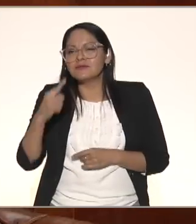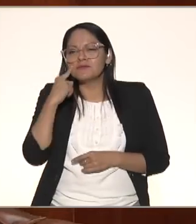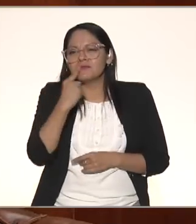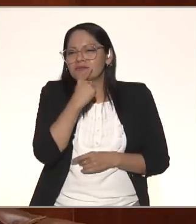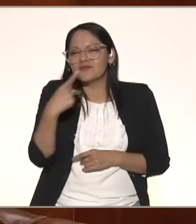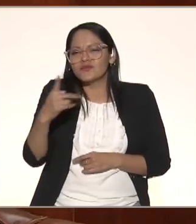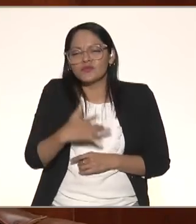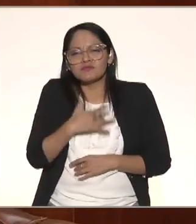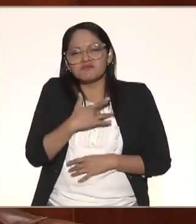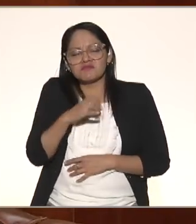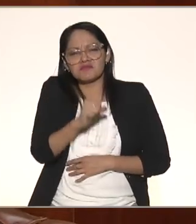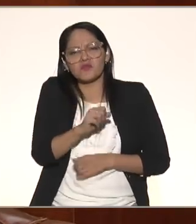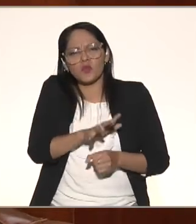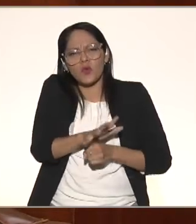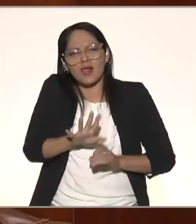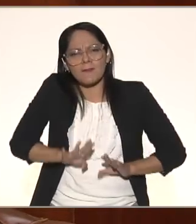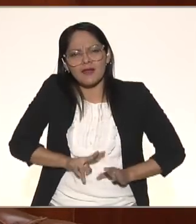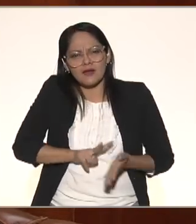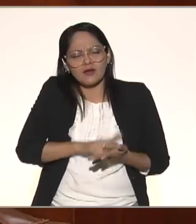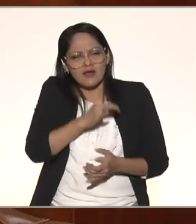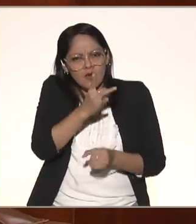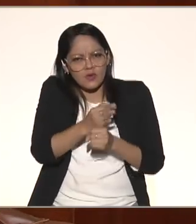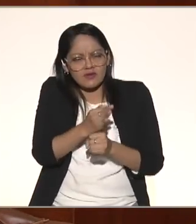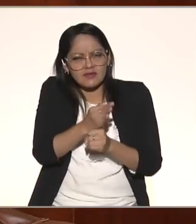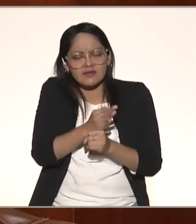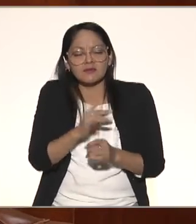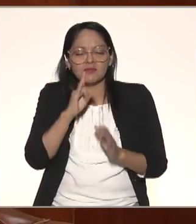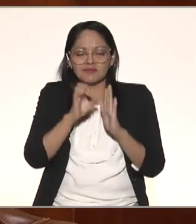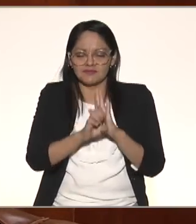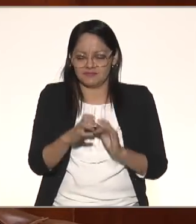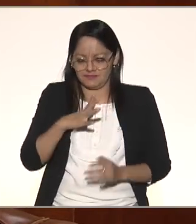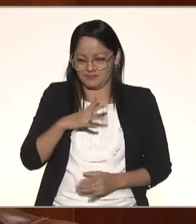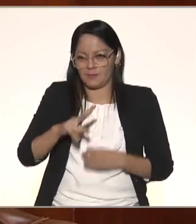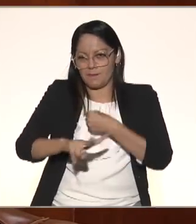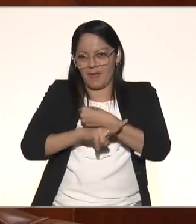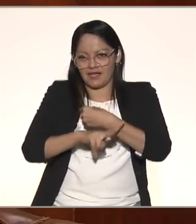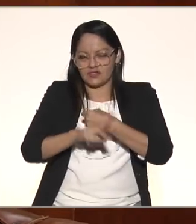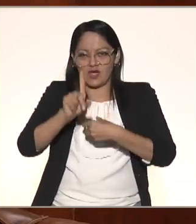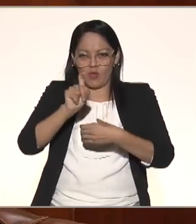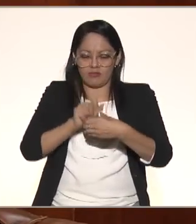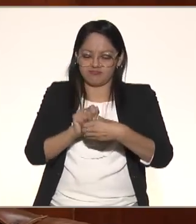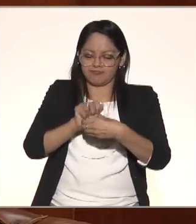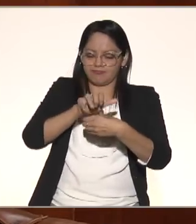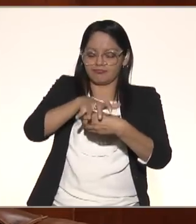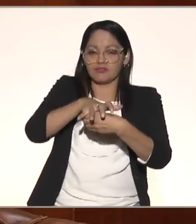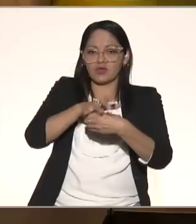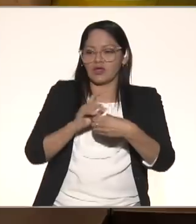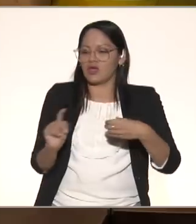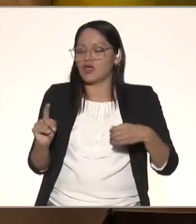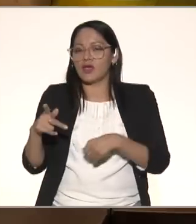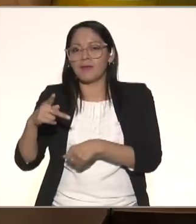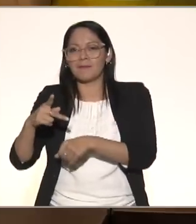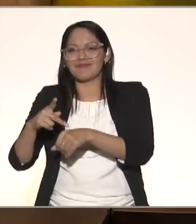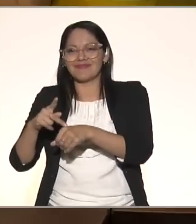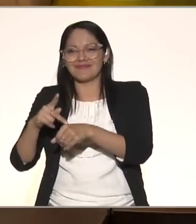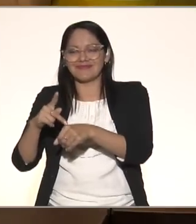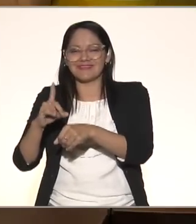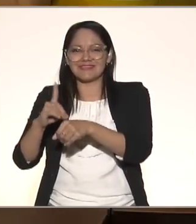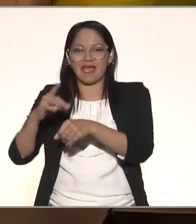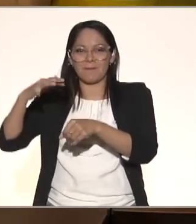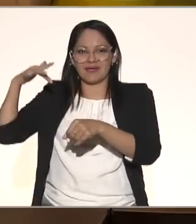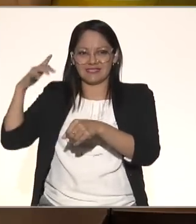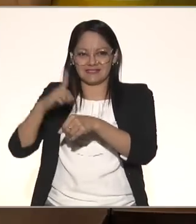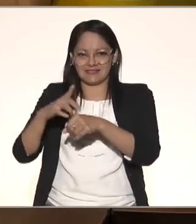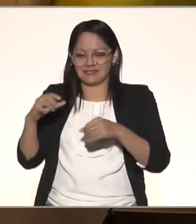aquí y en el ahora. De pronto puedo tener aquí un vaso con agua y un puñito de diamantes y decir qué vale más. Pues depende del momento.